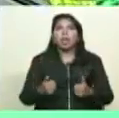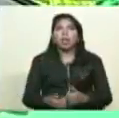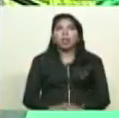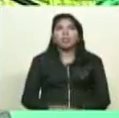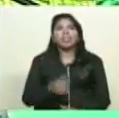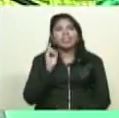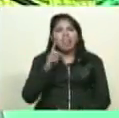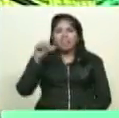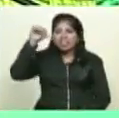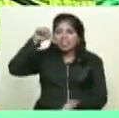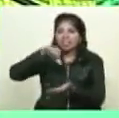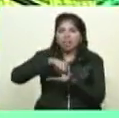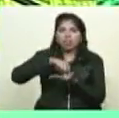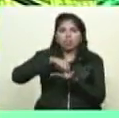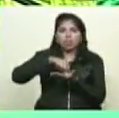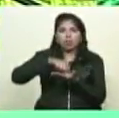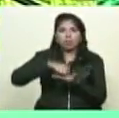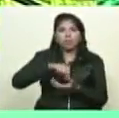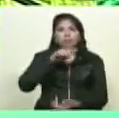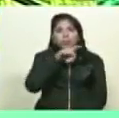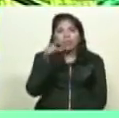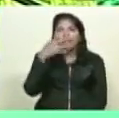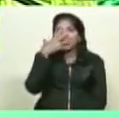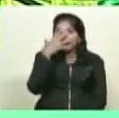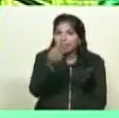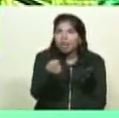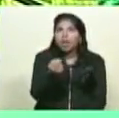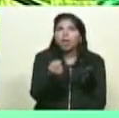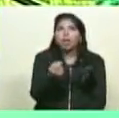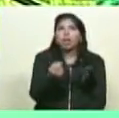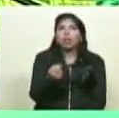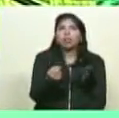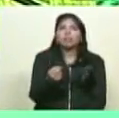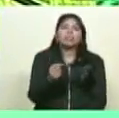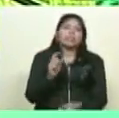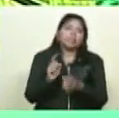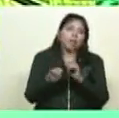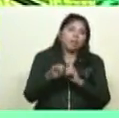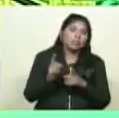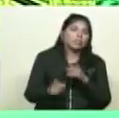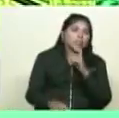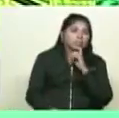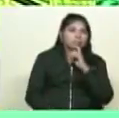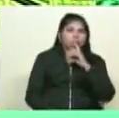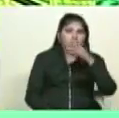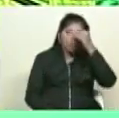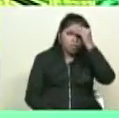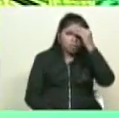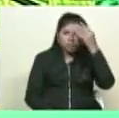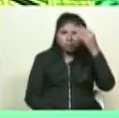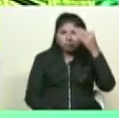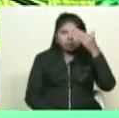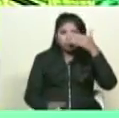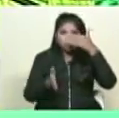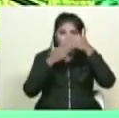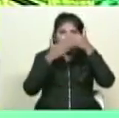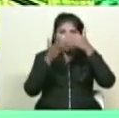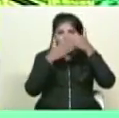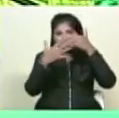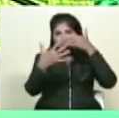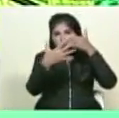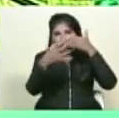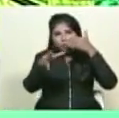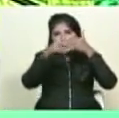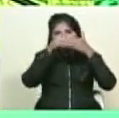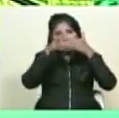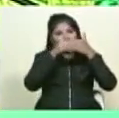centro. Hay que entenderlo. A veces cuesta entender las cosas, camarada, vicepresidente ejecutivo,